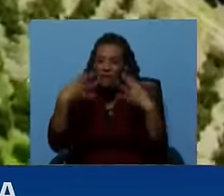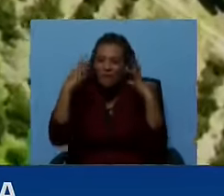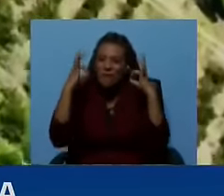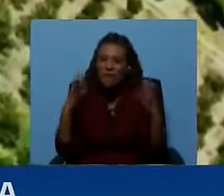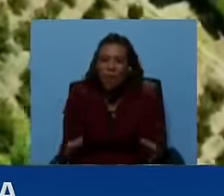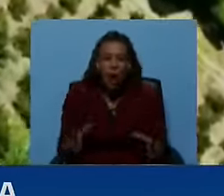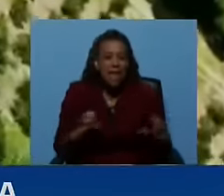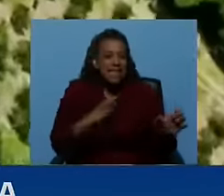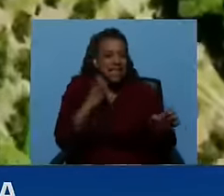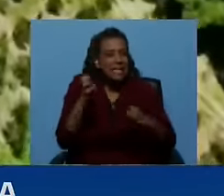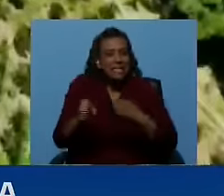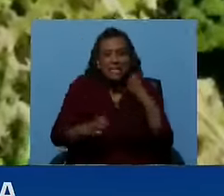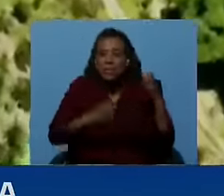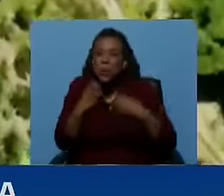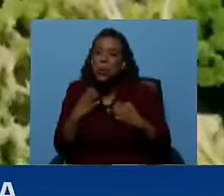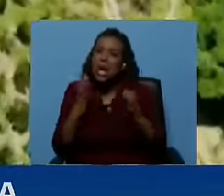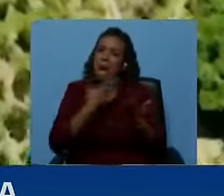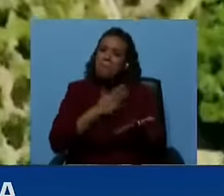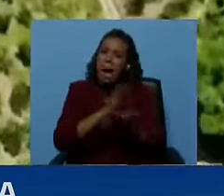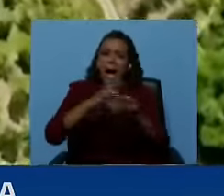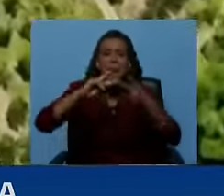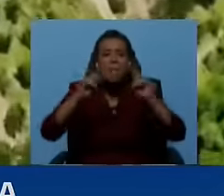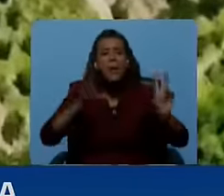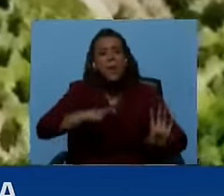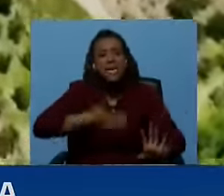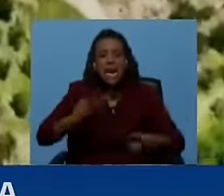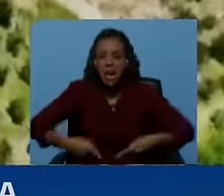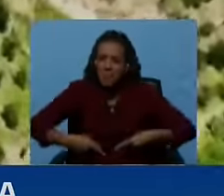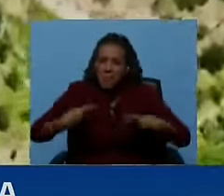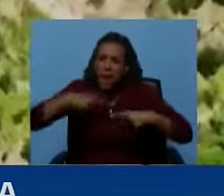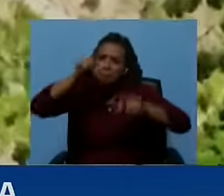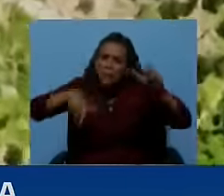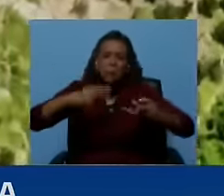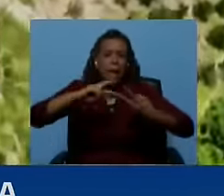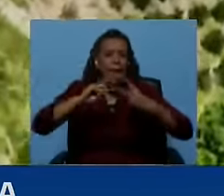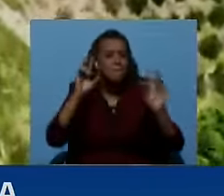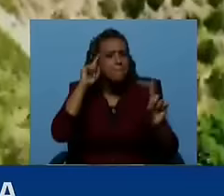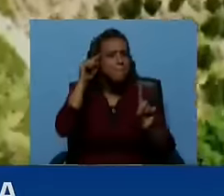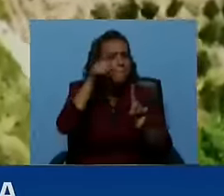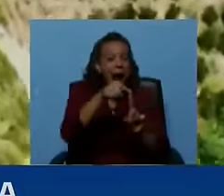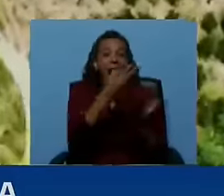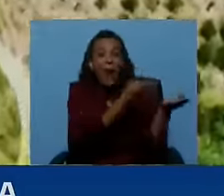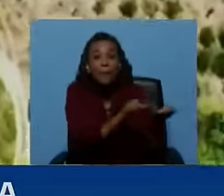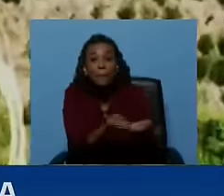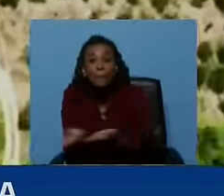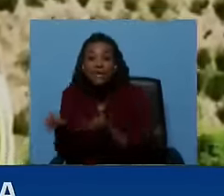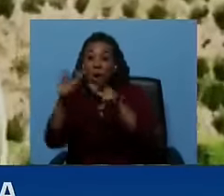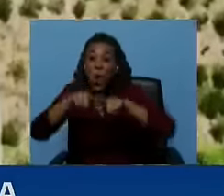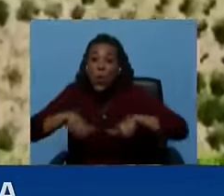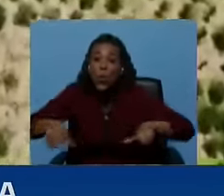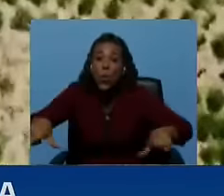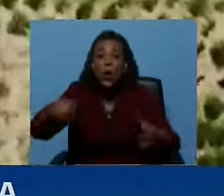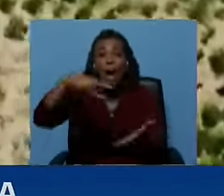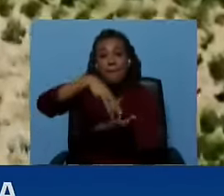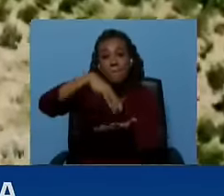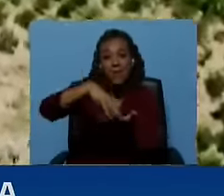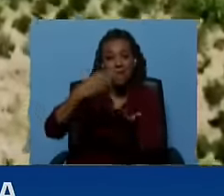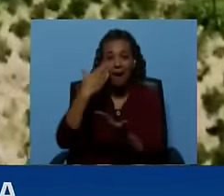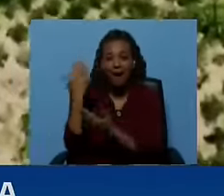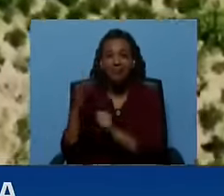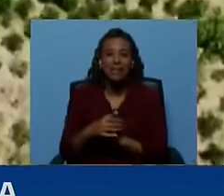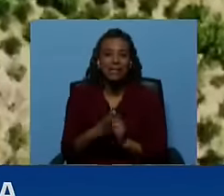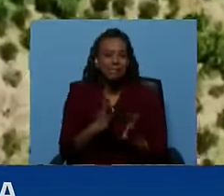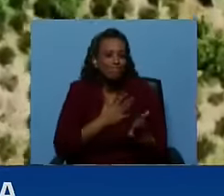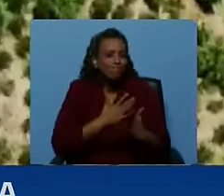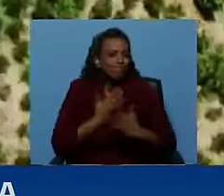con entusiasmo en paz como quiere vivir el pueblo venezolano pues acaba de recibir al mandatario venezolano es es